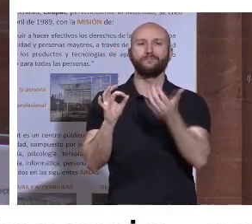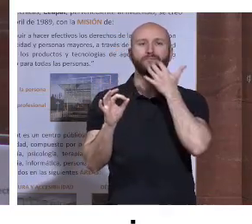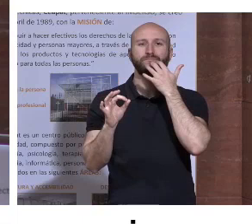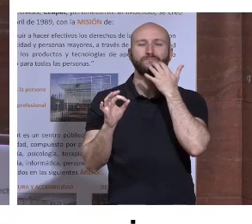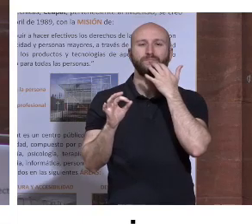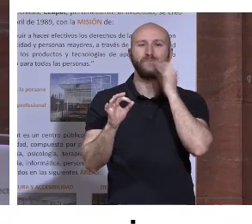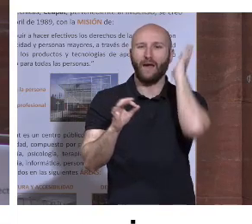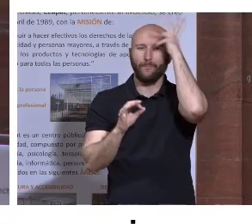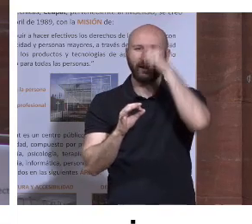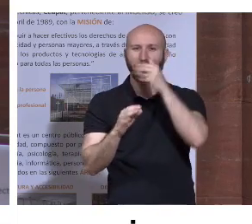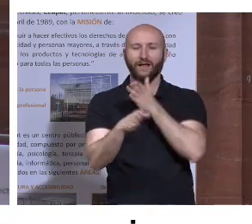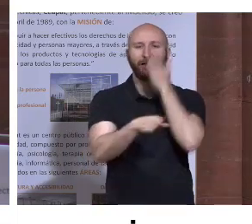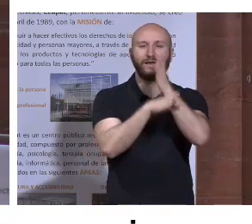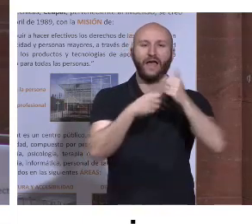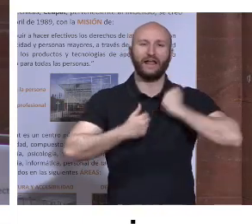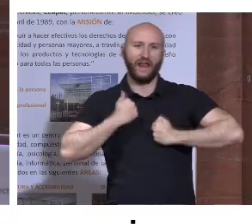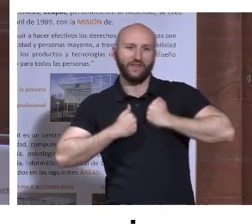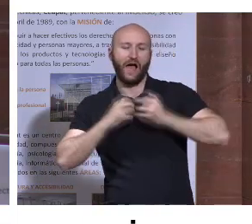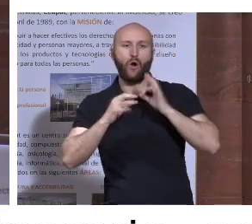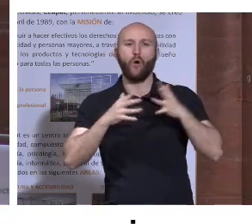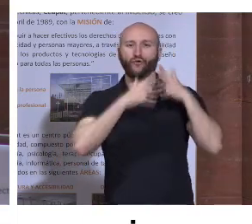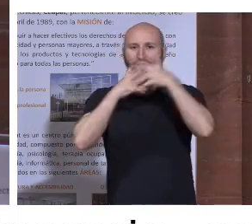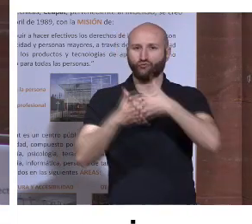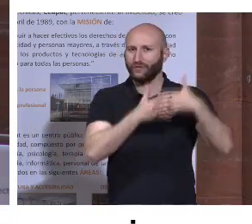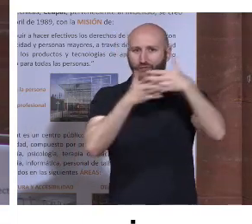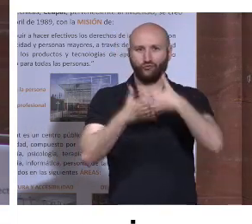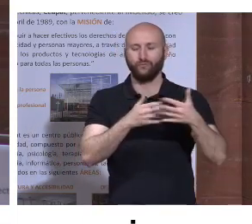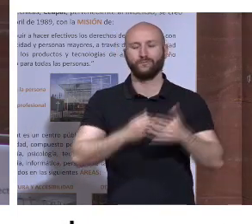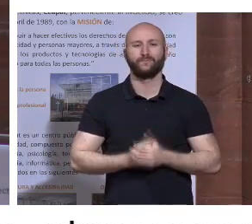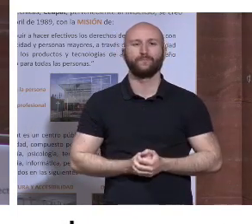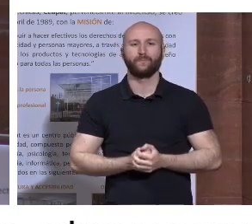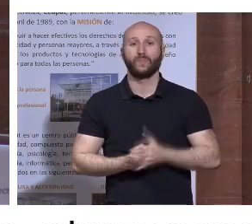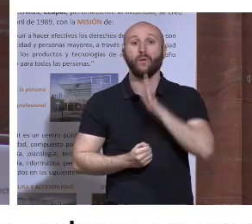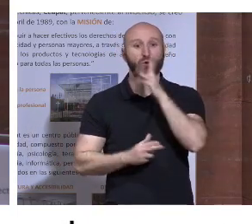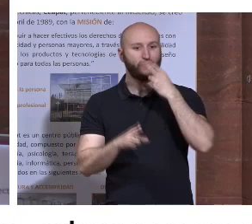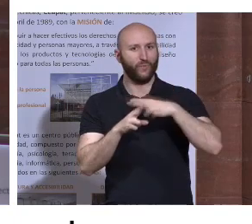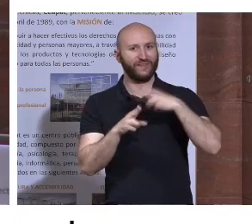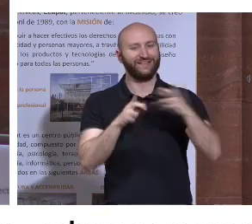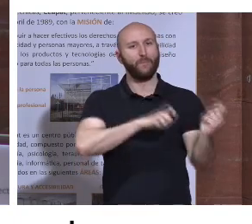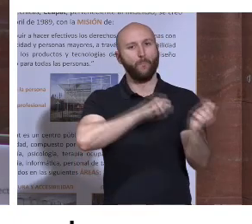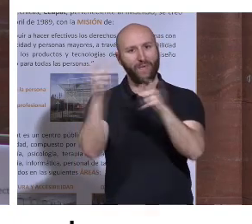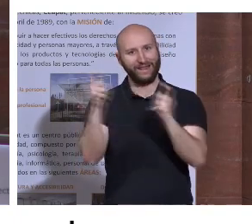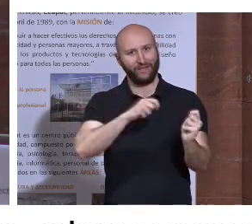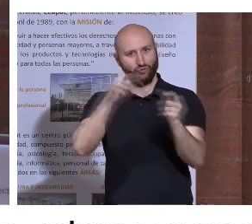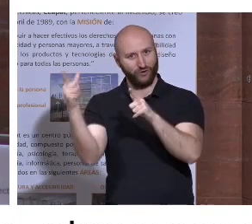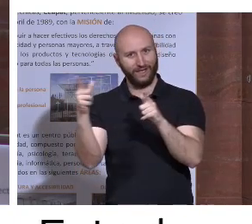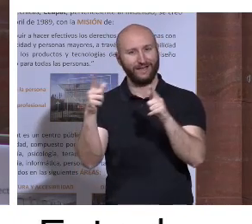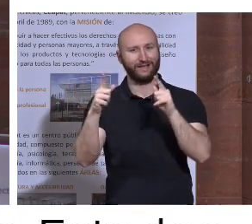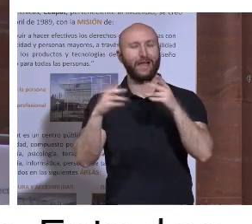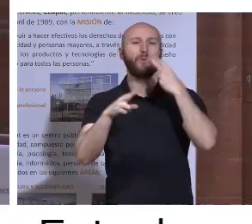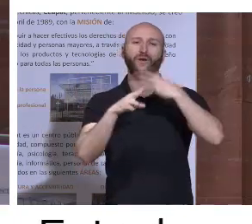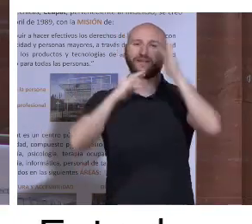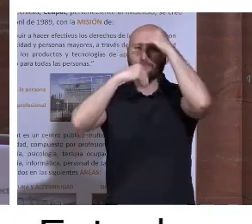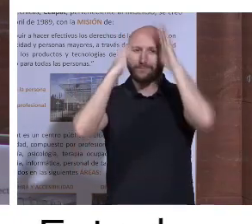América hacia Canadá o hacia Estados Unidos. Por lo tanto, políticas migratorias, políticas de atención